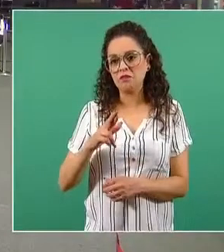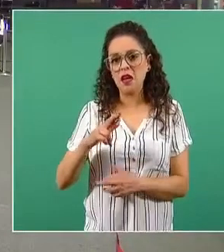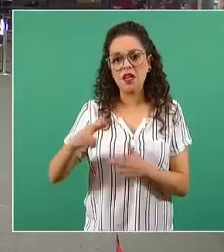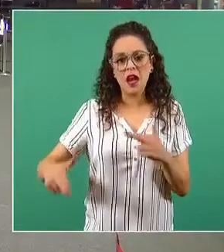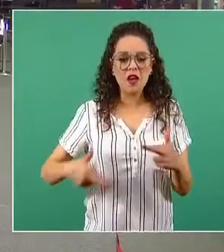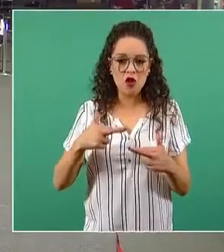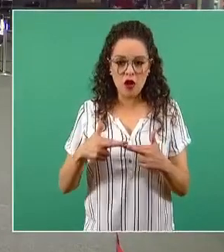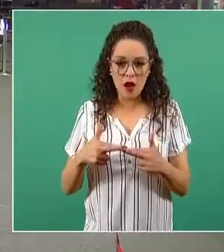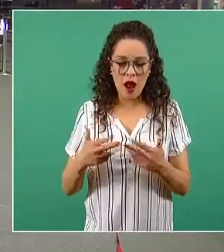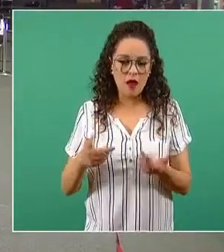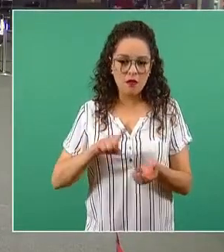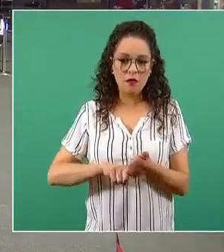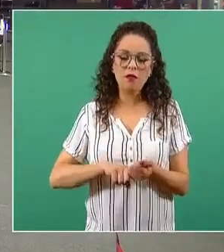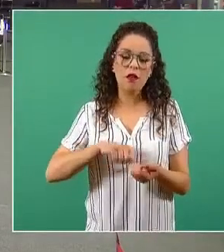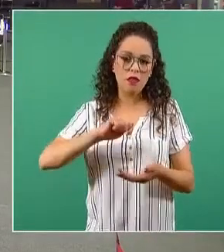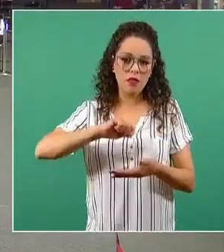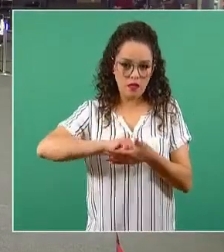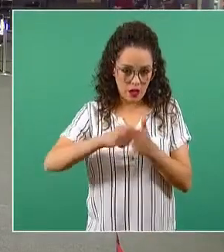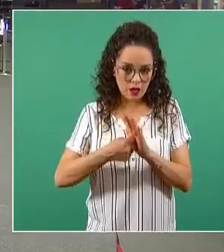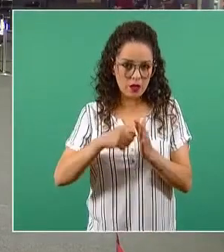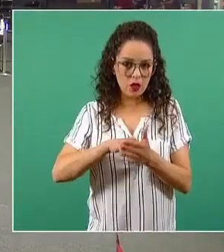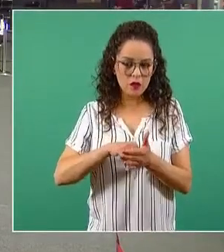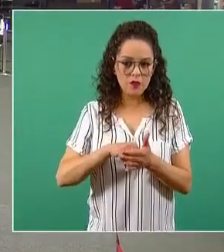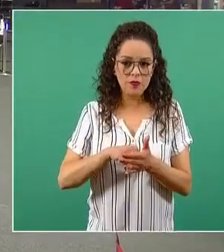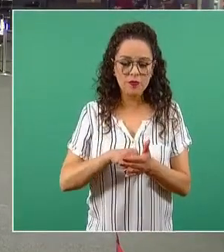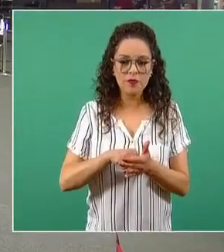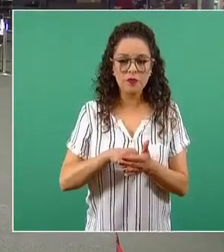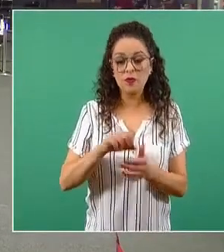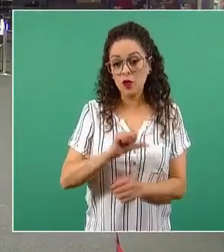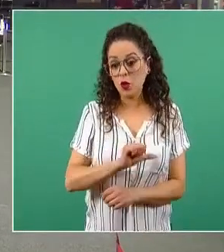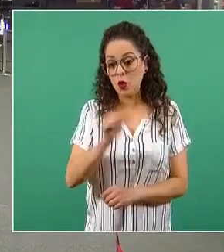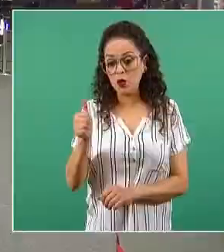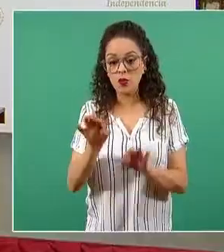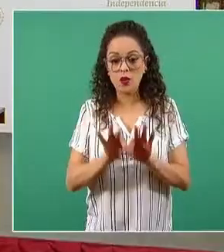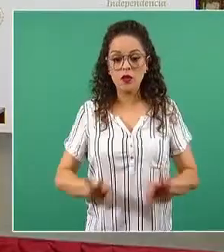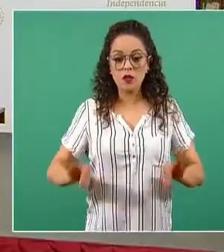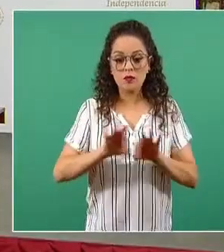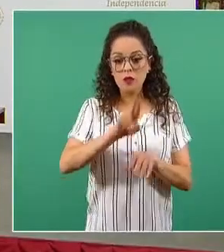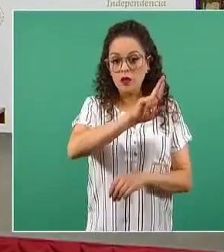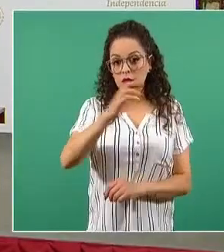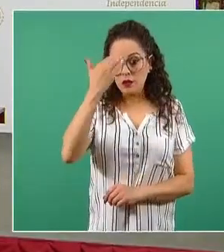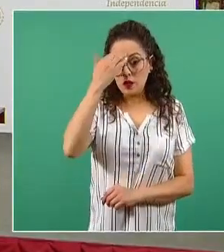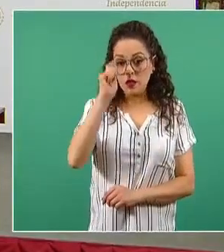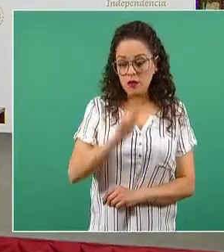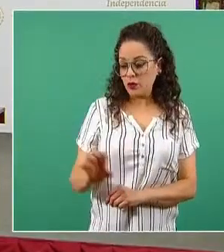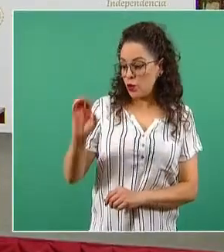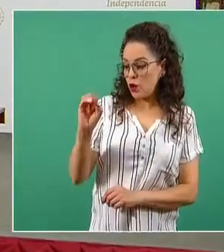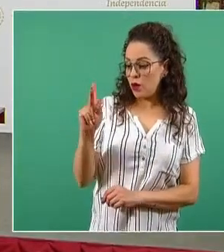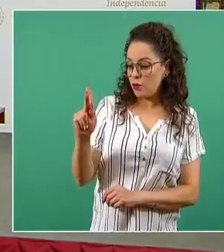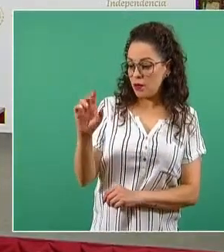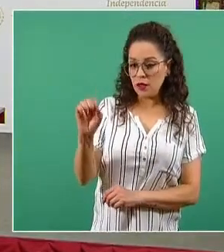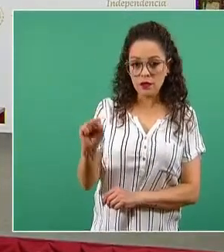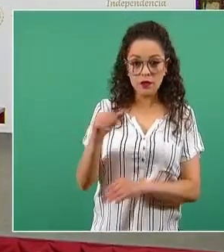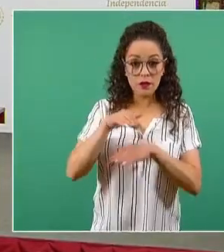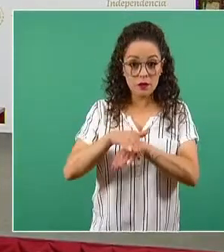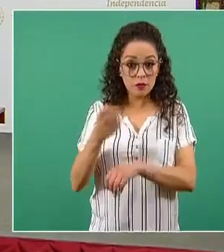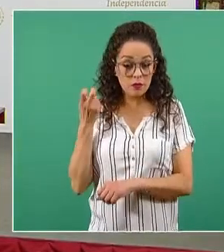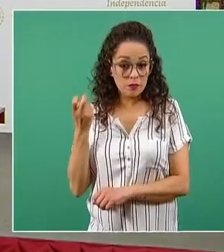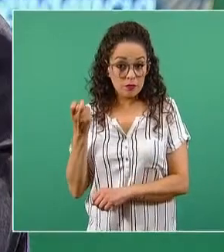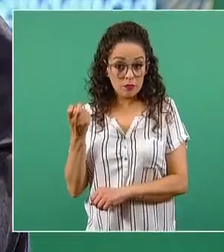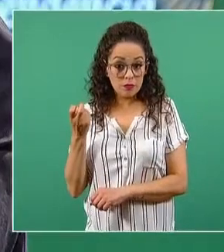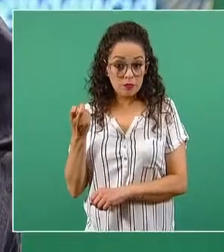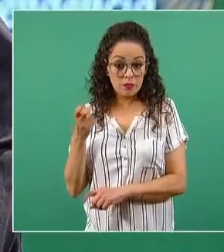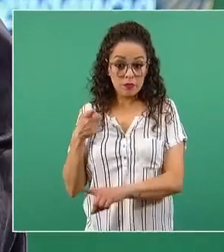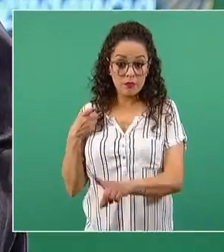técnicos. Uno de los espacios que también es importante reconocer es la Organización Panamericana de la Salud. A través de la Organización Panamericana de la